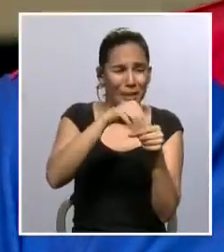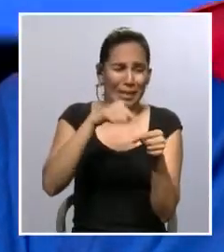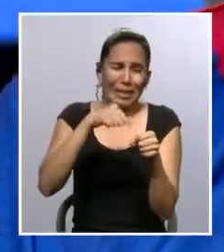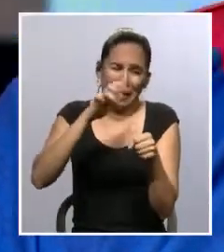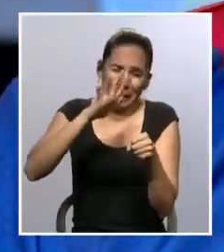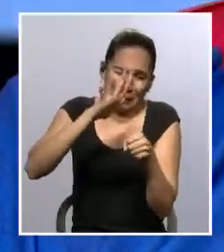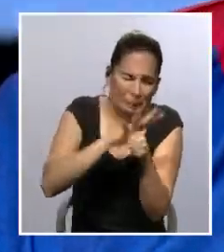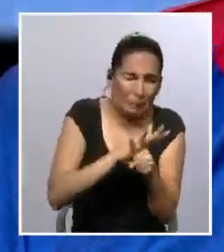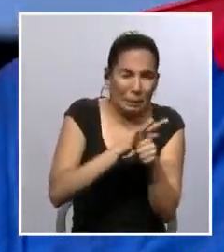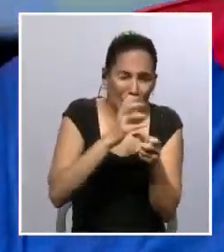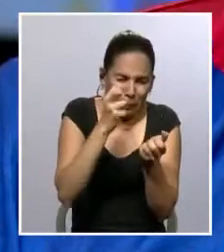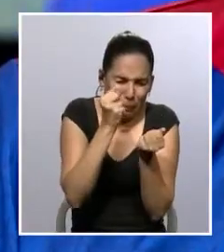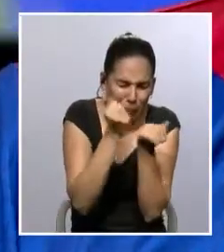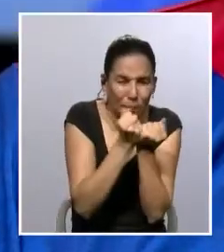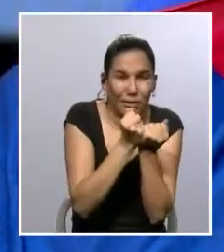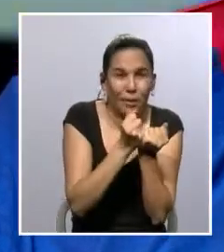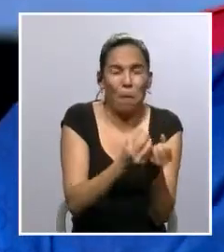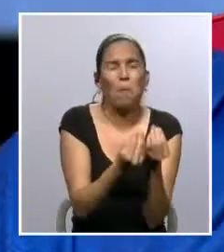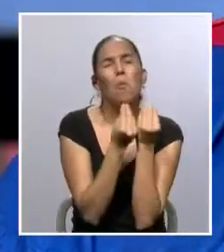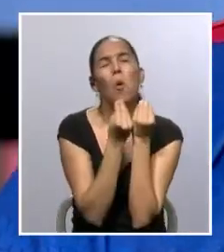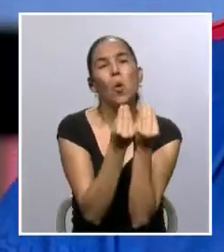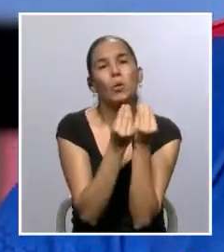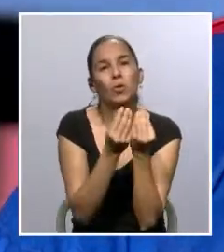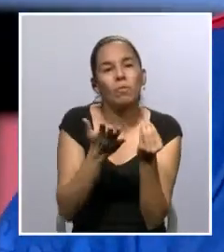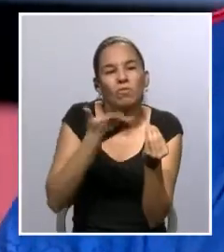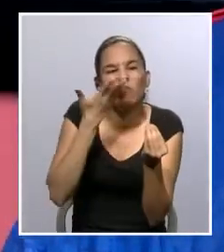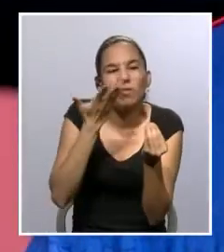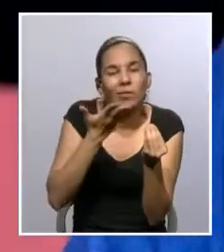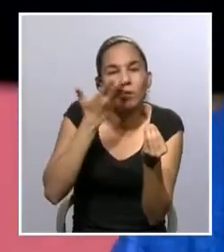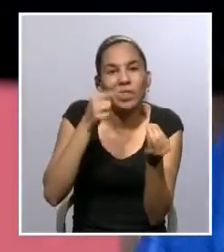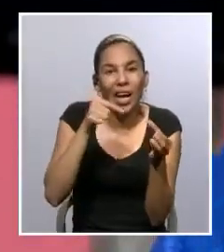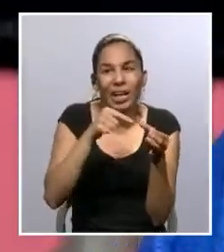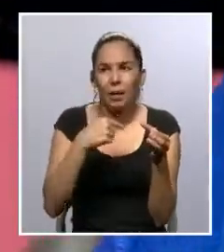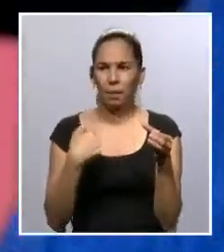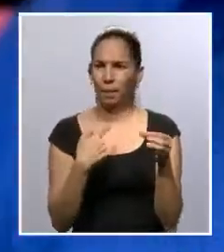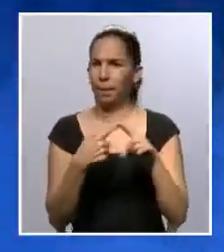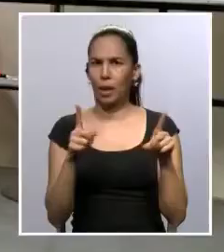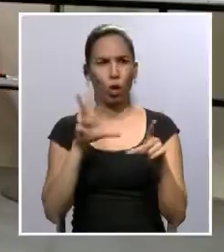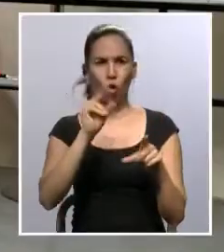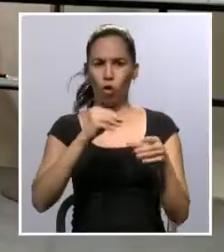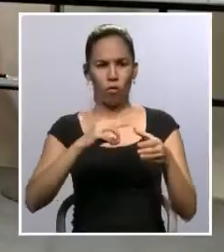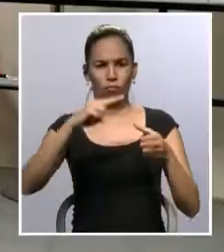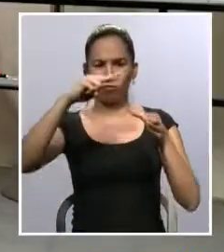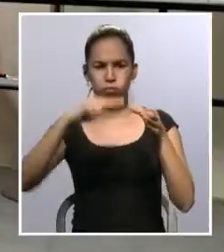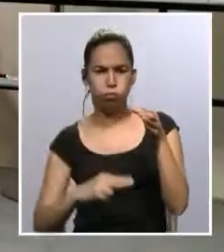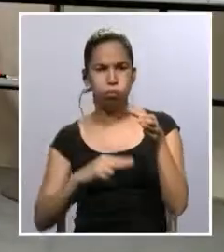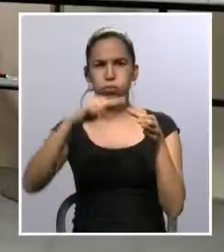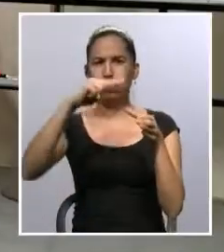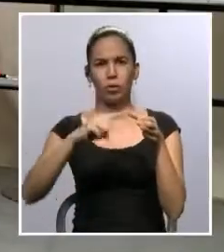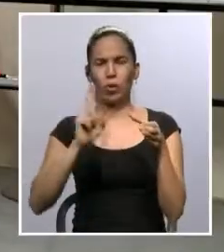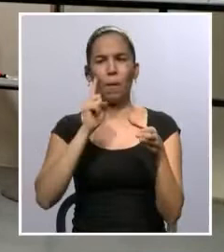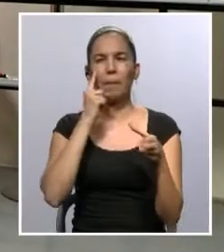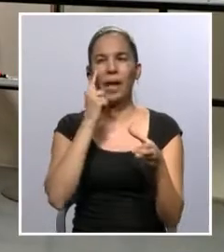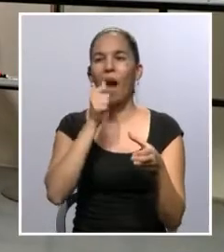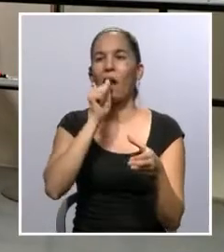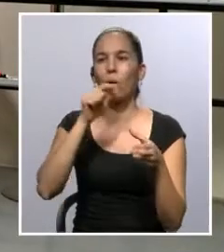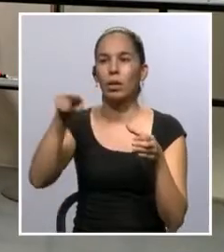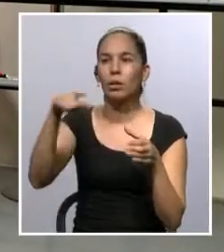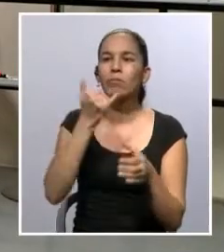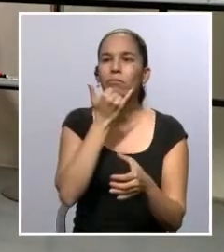aire comprimido. Y por el hecho de simplemente tener aire, no flota. Vean lo que va a ocurrir cuando lo pongo en el agua.